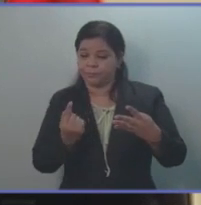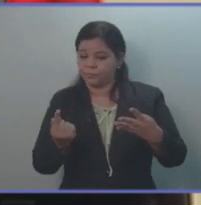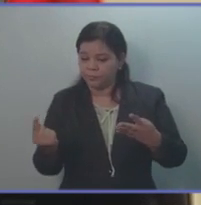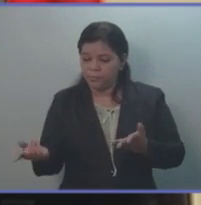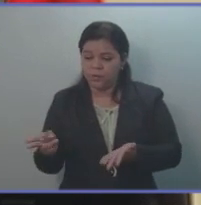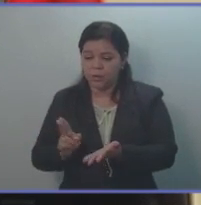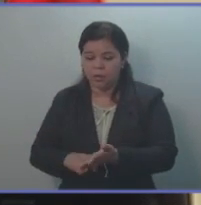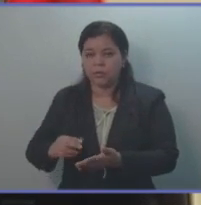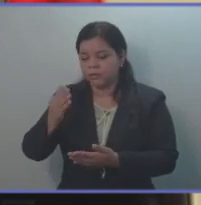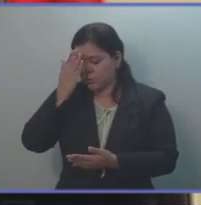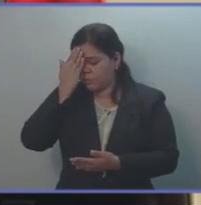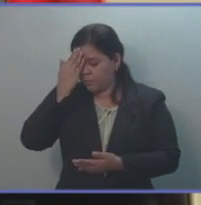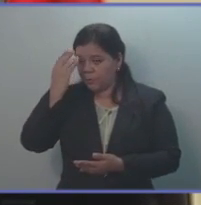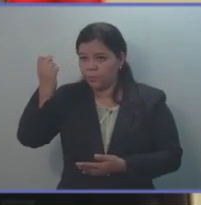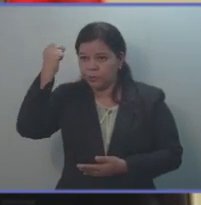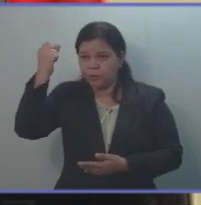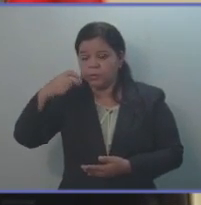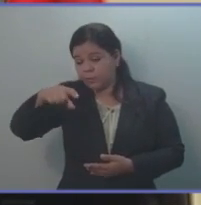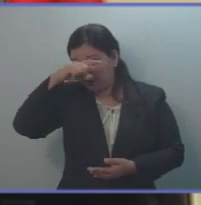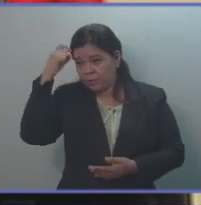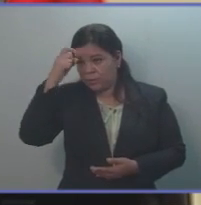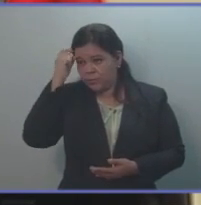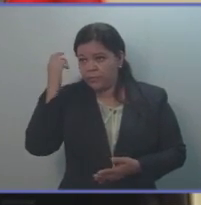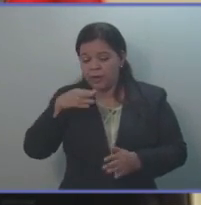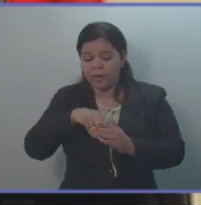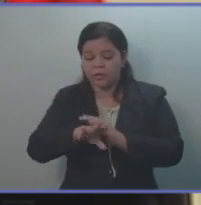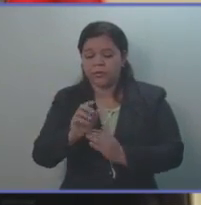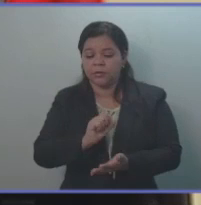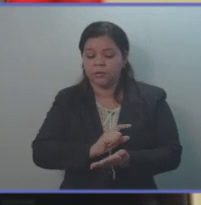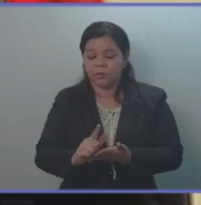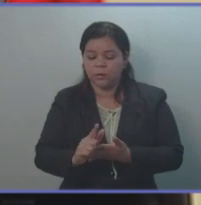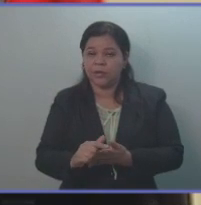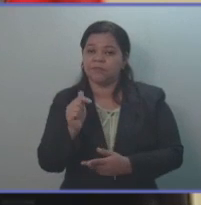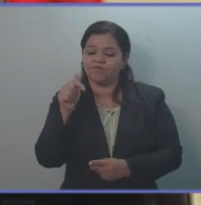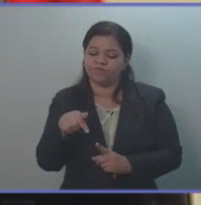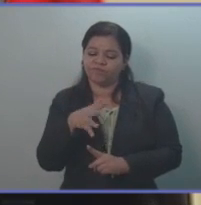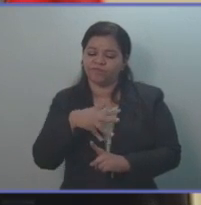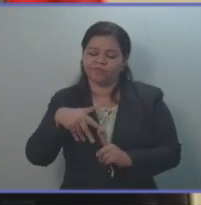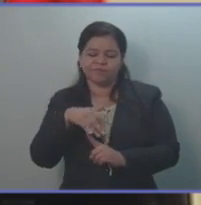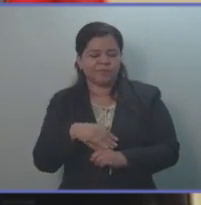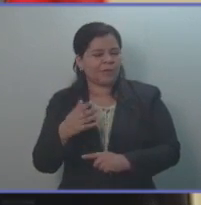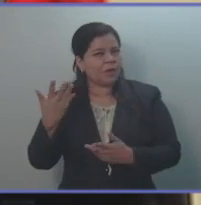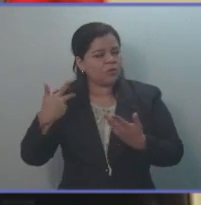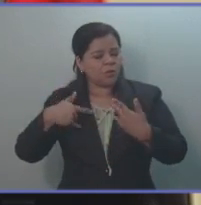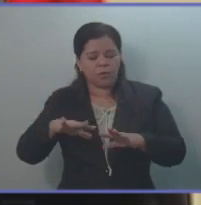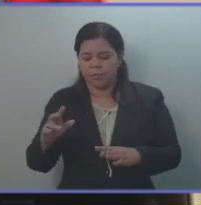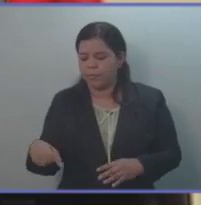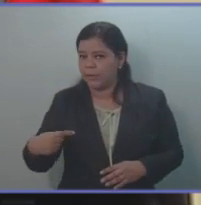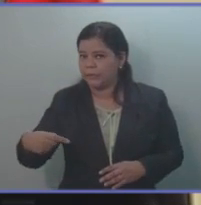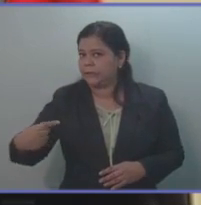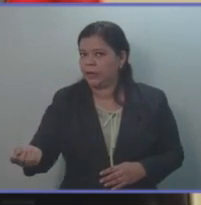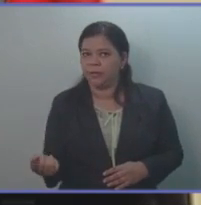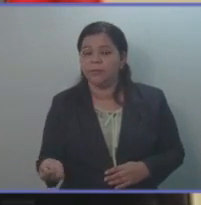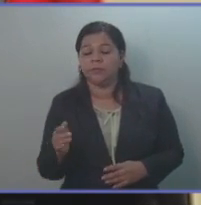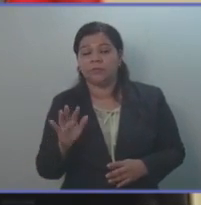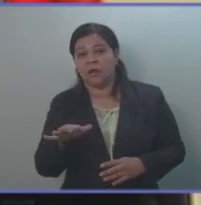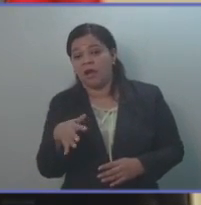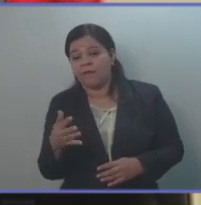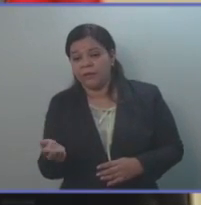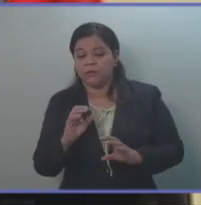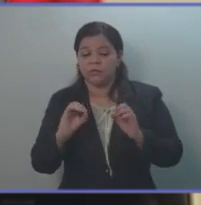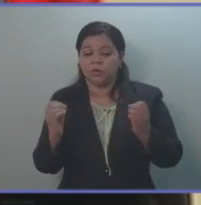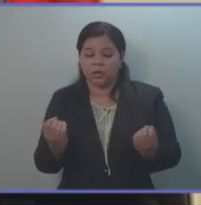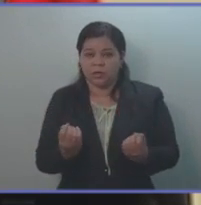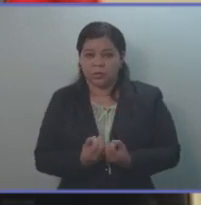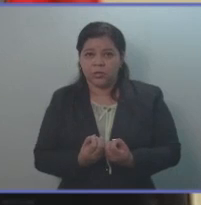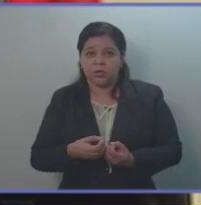es prioritario para el funcionamiento de las escuelas, esta situación es recurrente, por lo que en diversas ocasiones